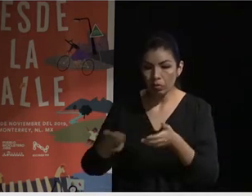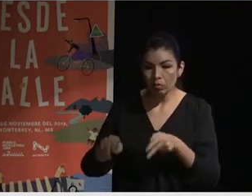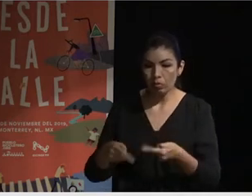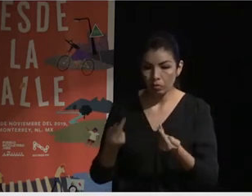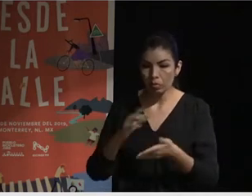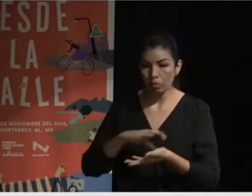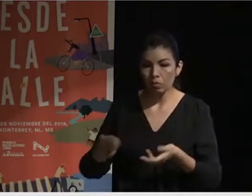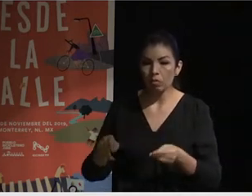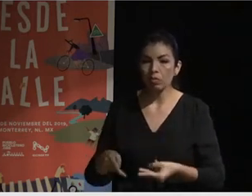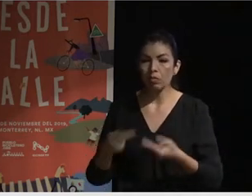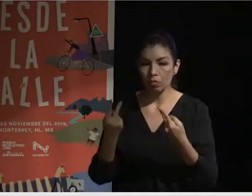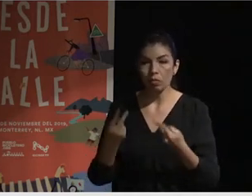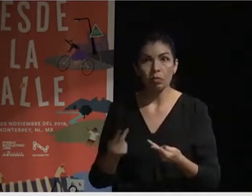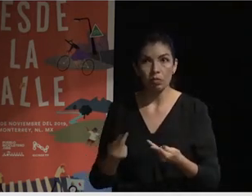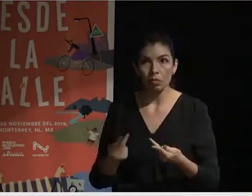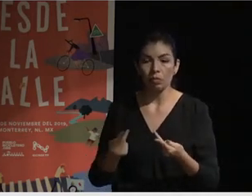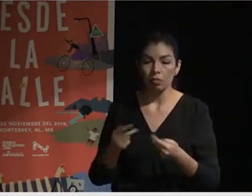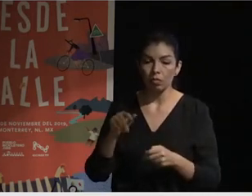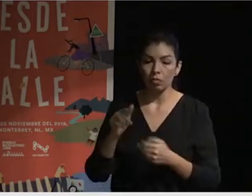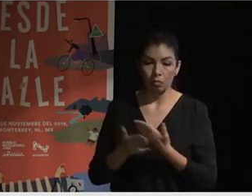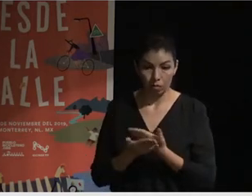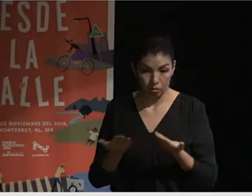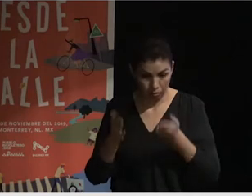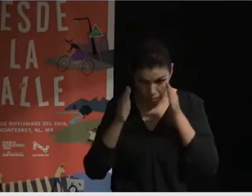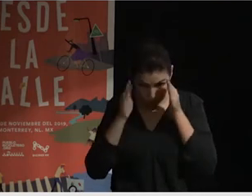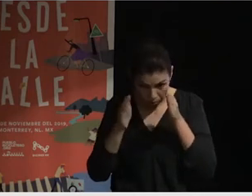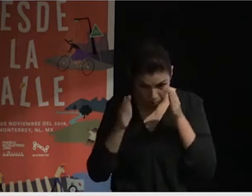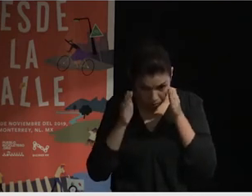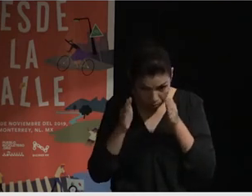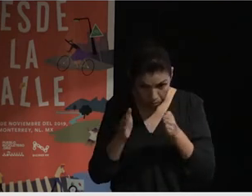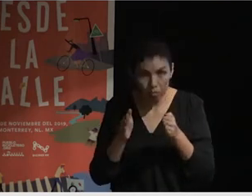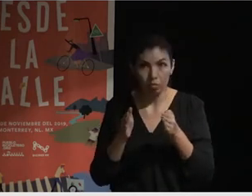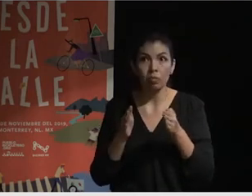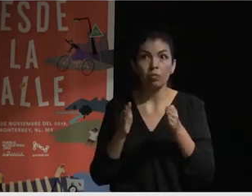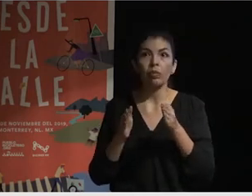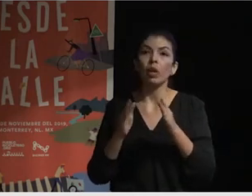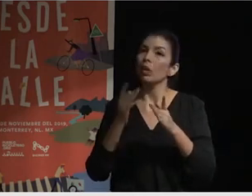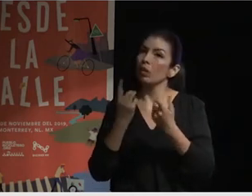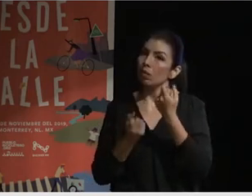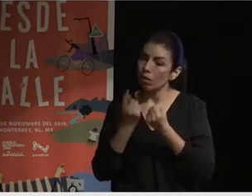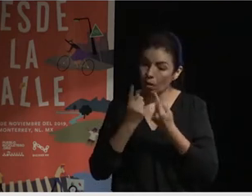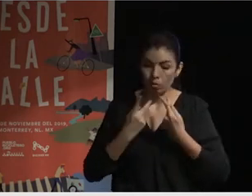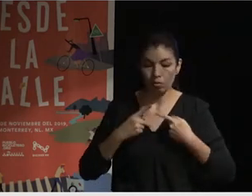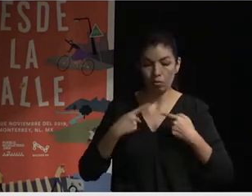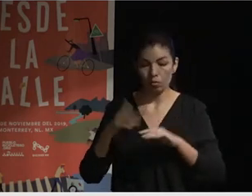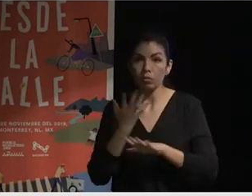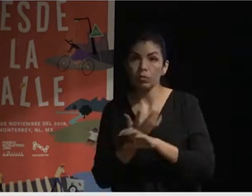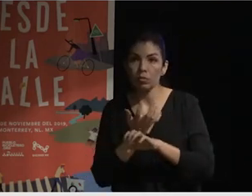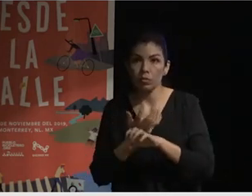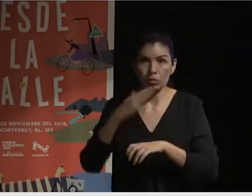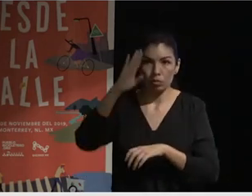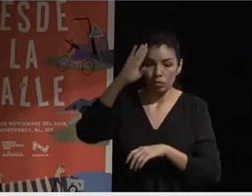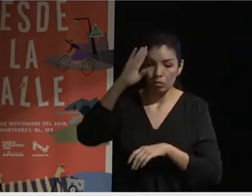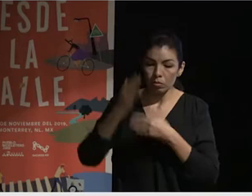siquiera se hablaba de gentrificación todavía, pero ya había gente diciendo ya esto se va a acabar, con las crisis económicas van a ver que se va a degentrificar